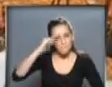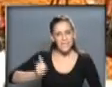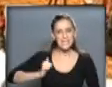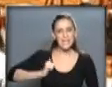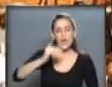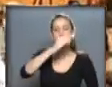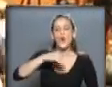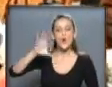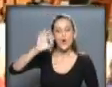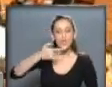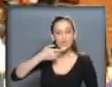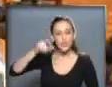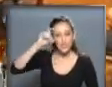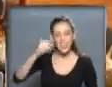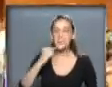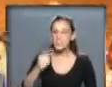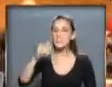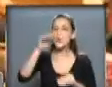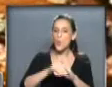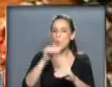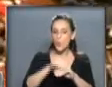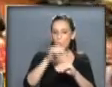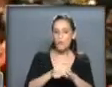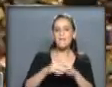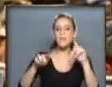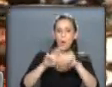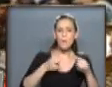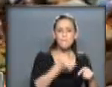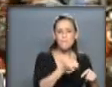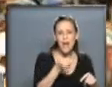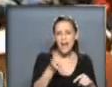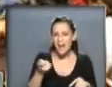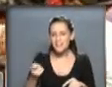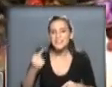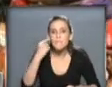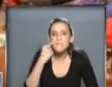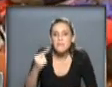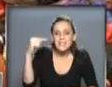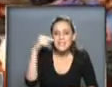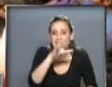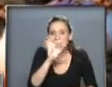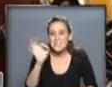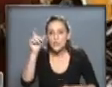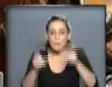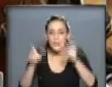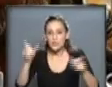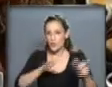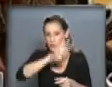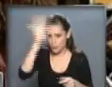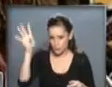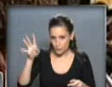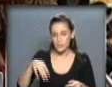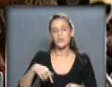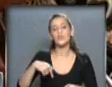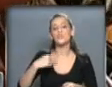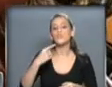Montt, considerado responsable de la matanza de 1.700 indígenas. El tribunal condenó al